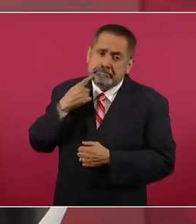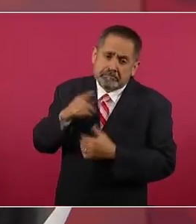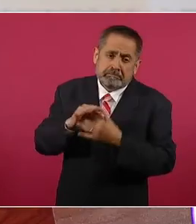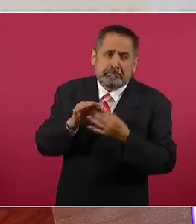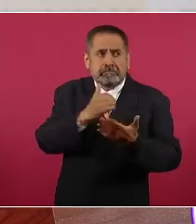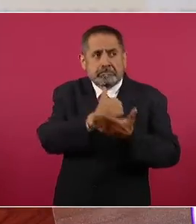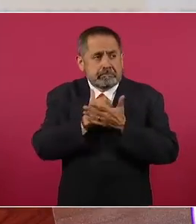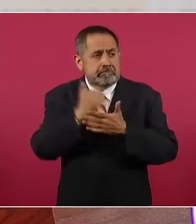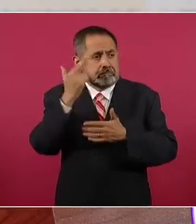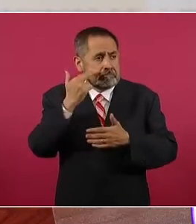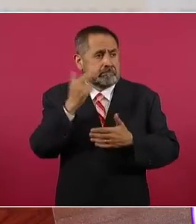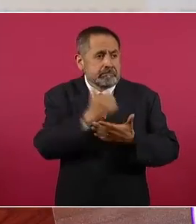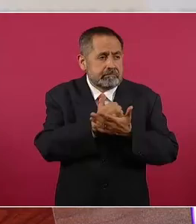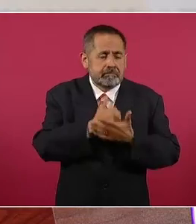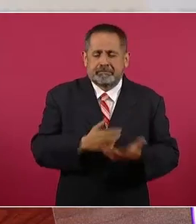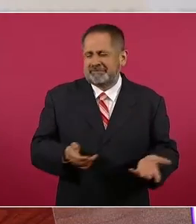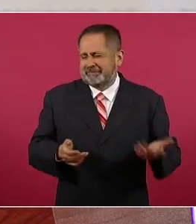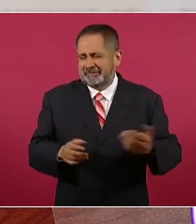ayúdenos.